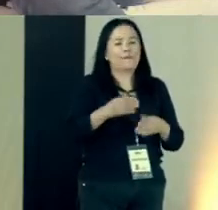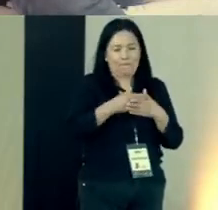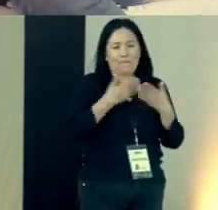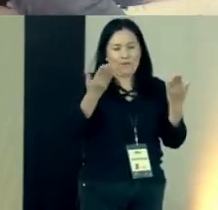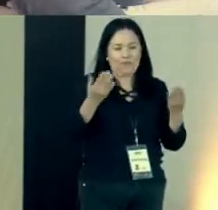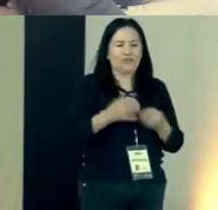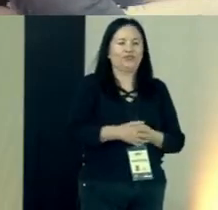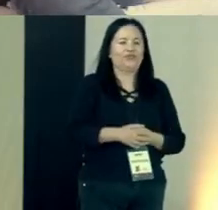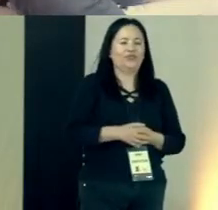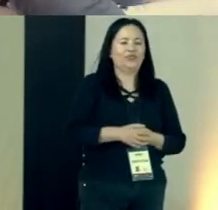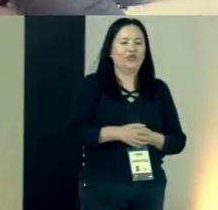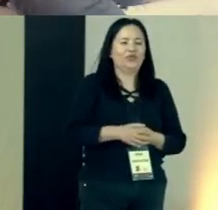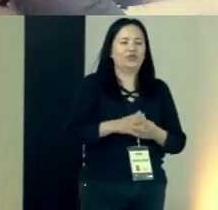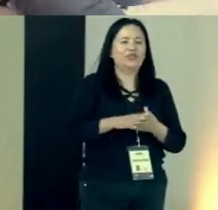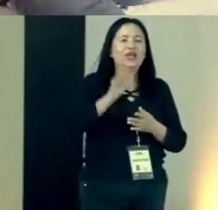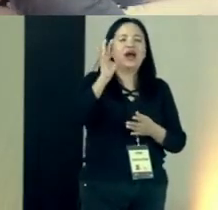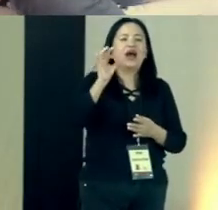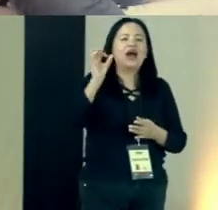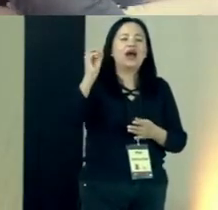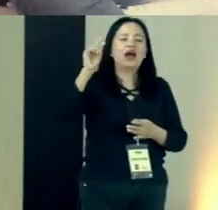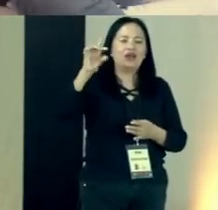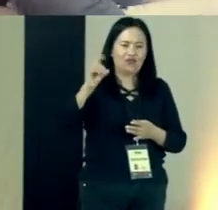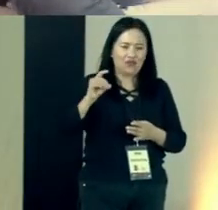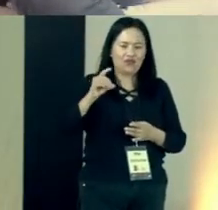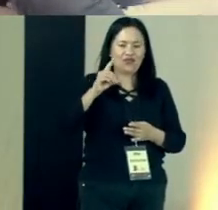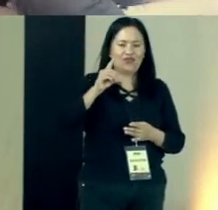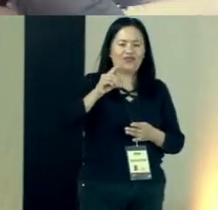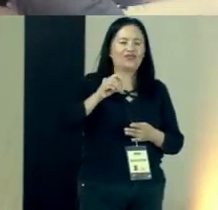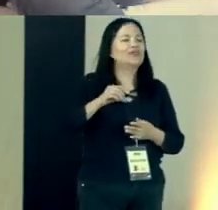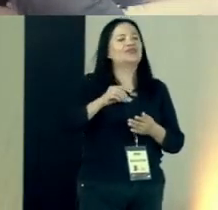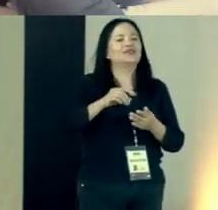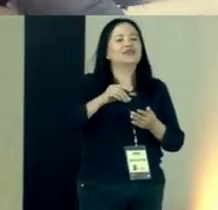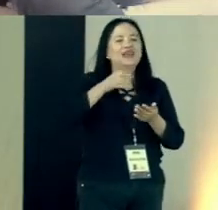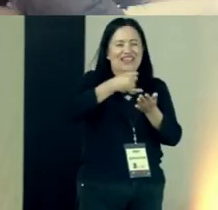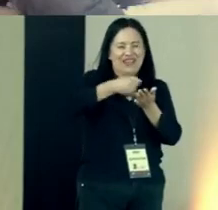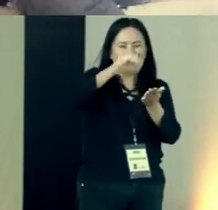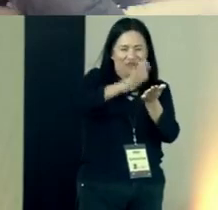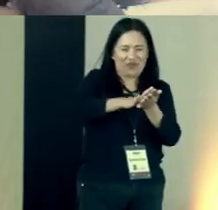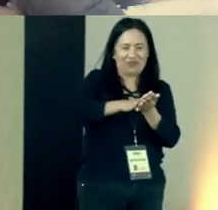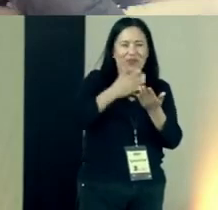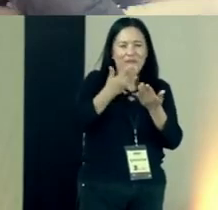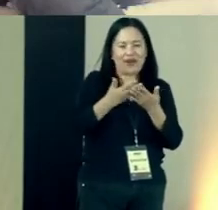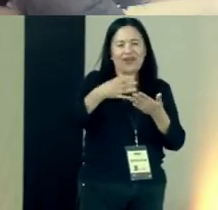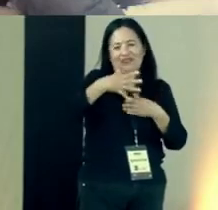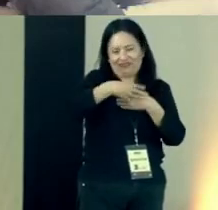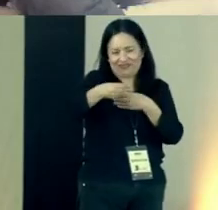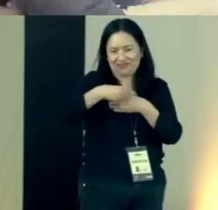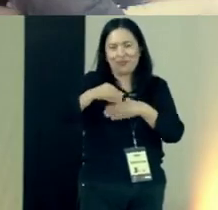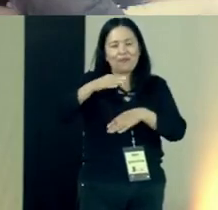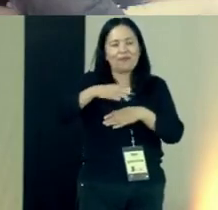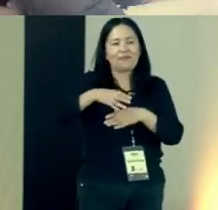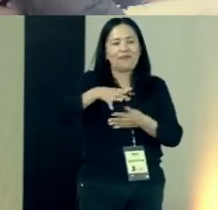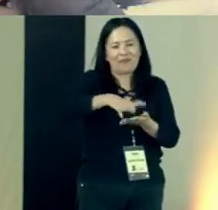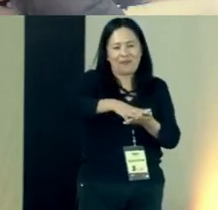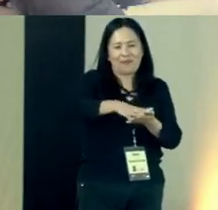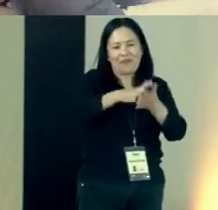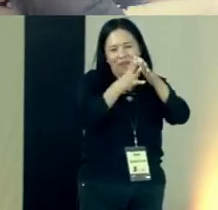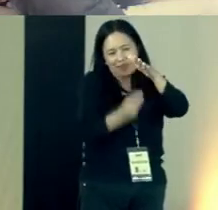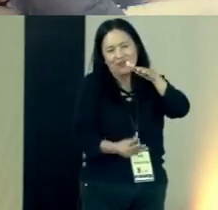editores para seguir editando y leyendo a Machado de Asís, y creo que me parece muy bien